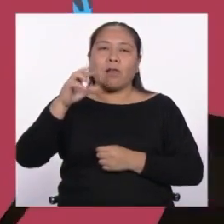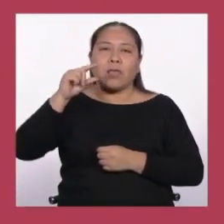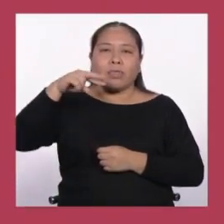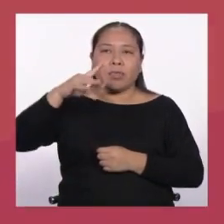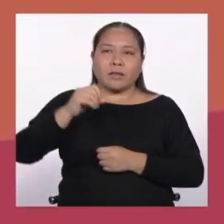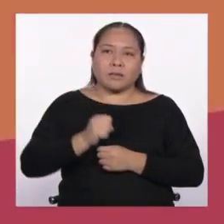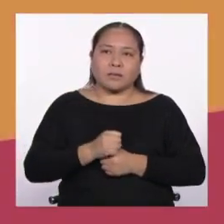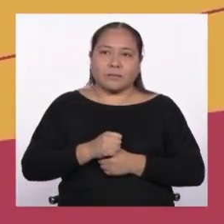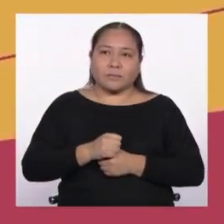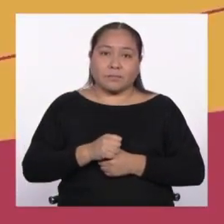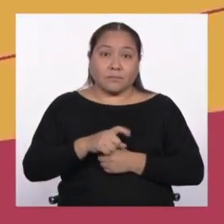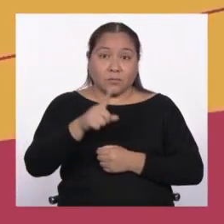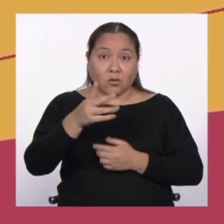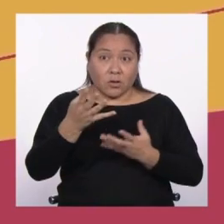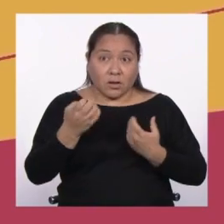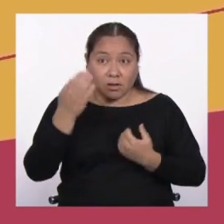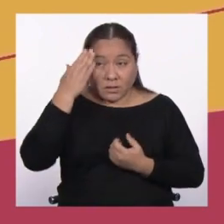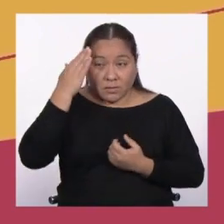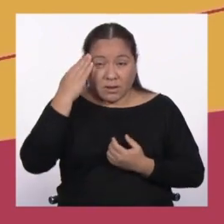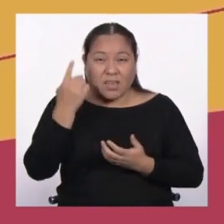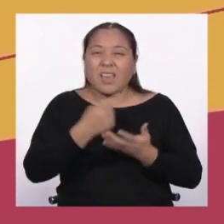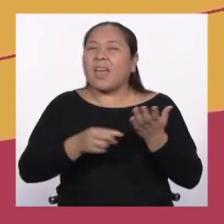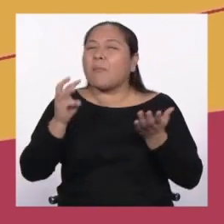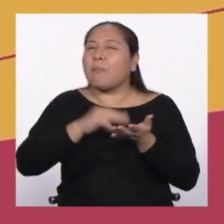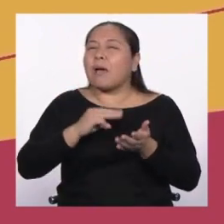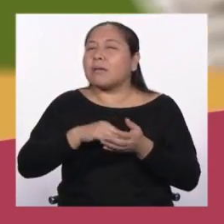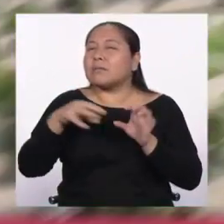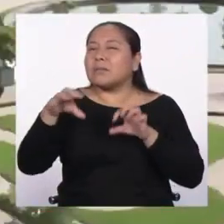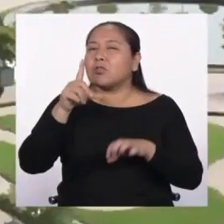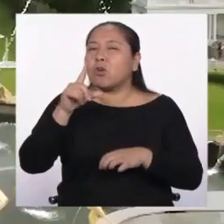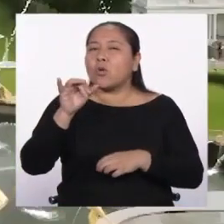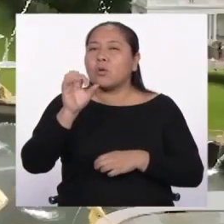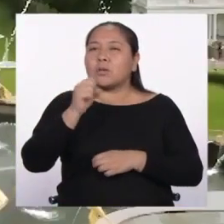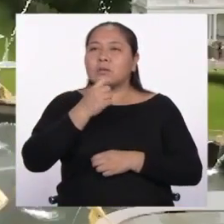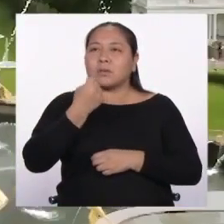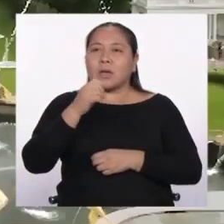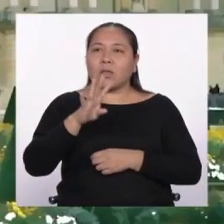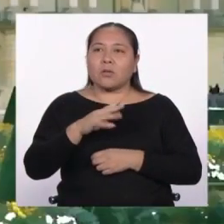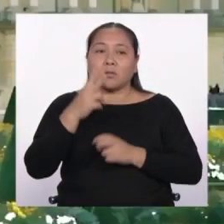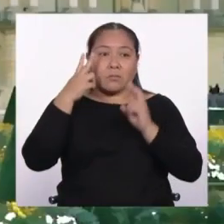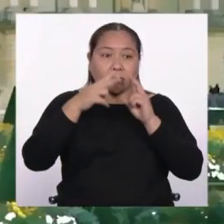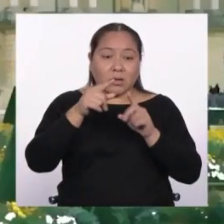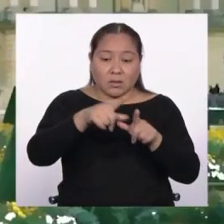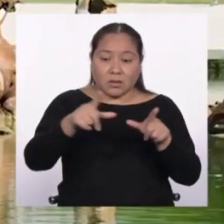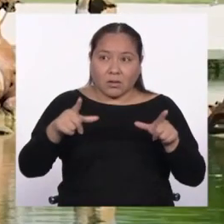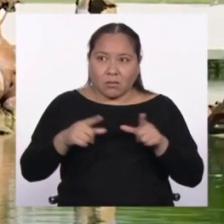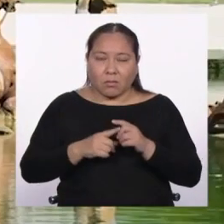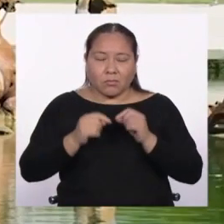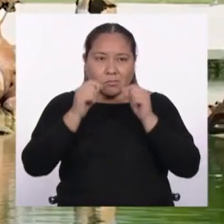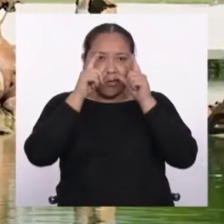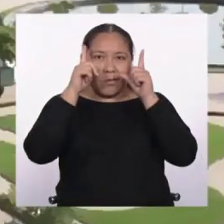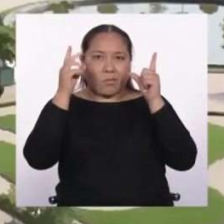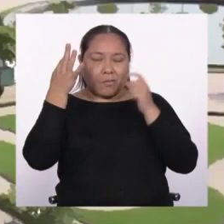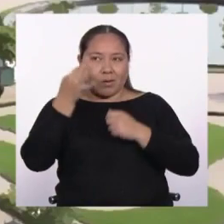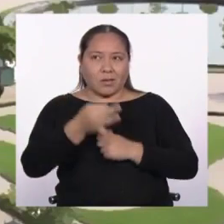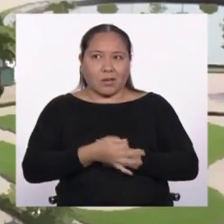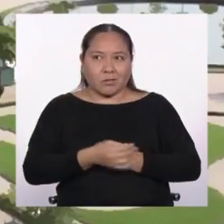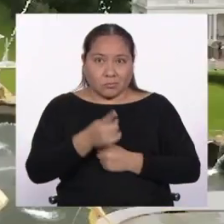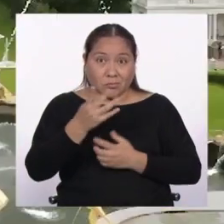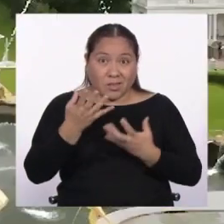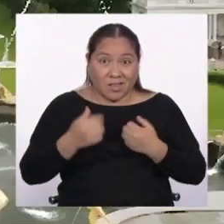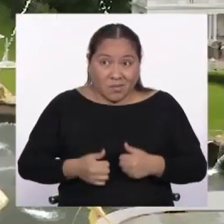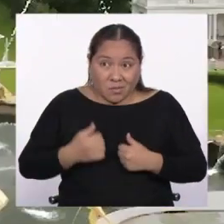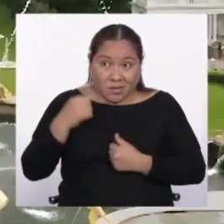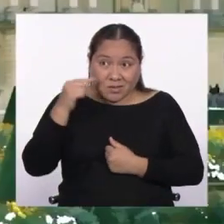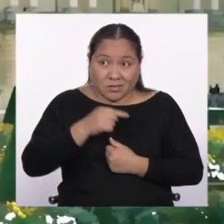Pero, ¿quieres saber qué más hizo Luis XIV? Mira este lugar. Increíble, ¿verdad? ¿Quién no quisiera vivir